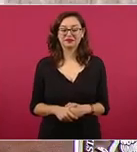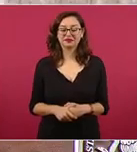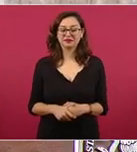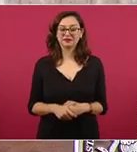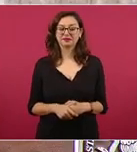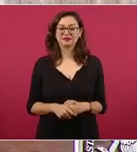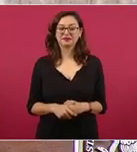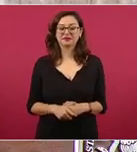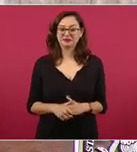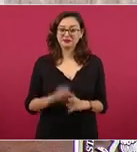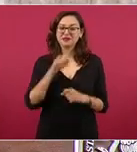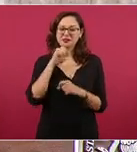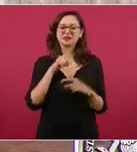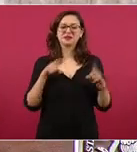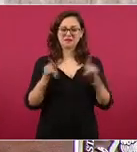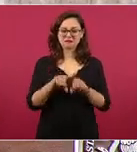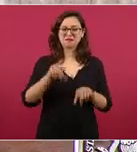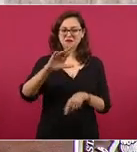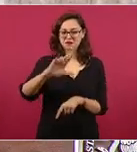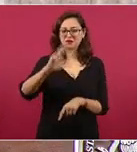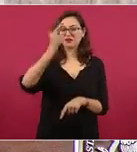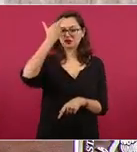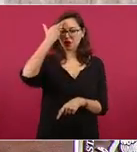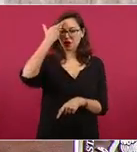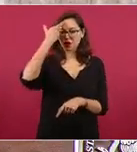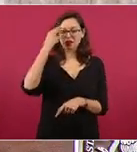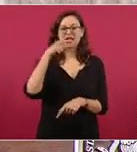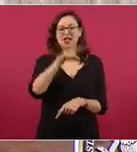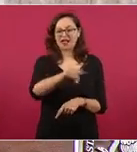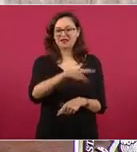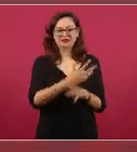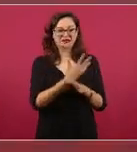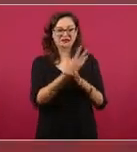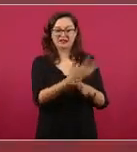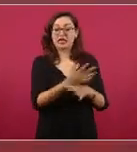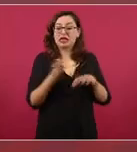últimamente decía? De que lo que importa es decir mentiras, ¿no?